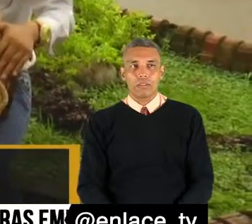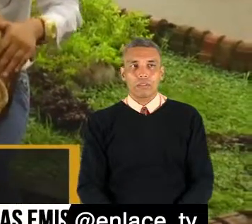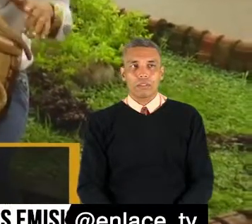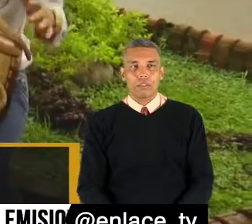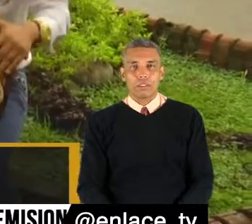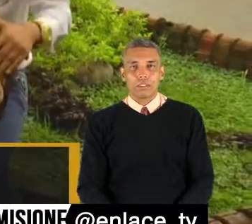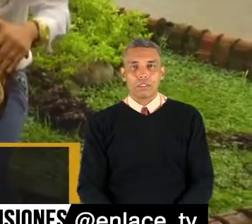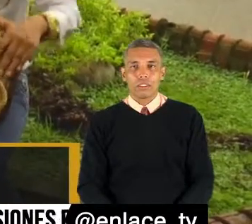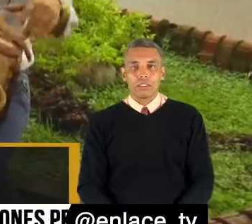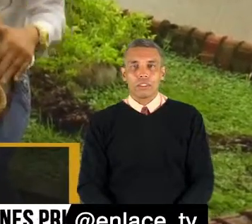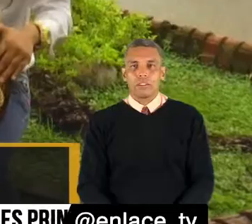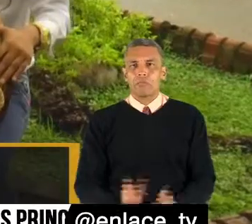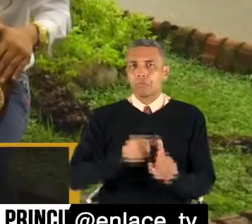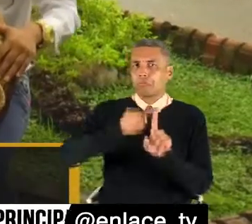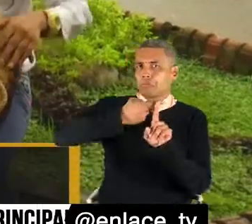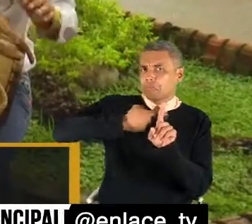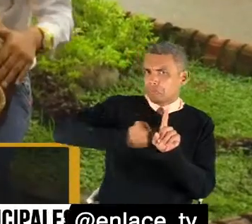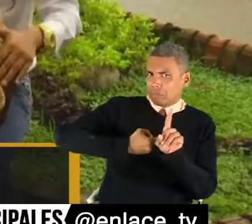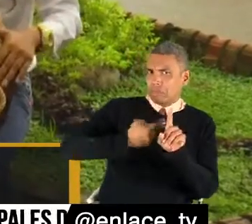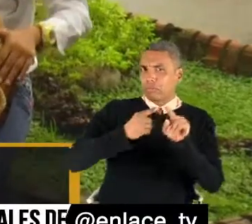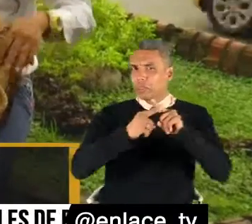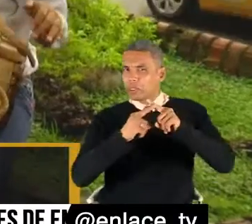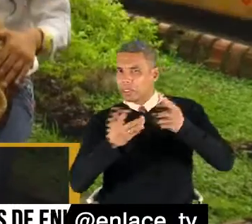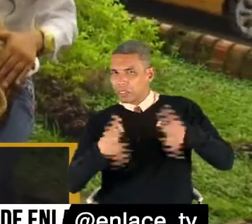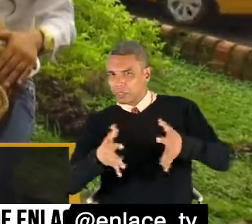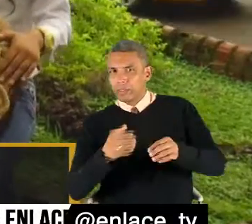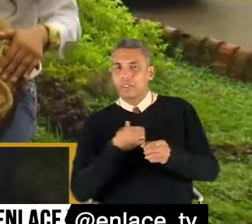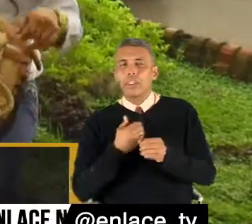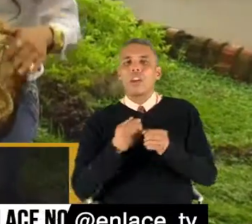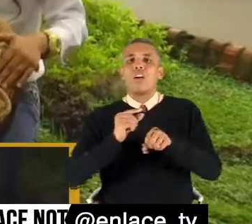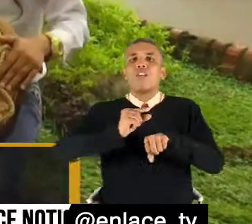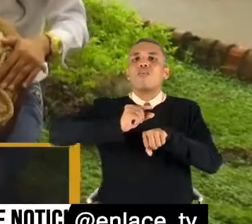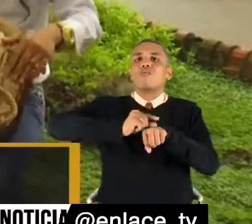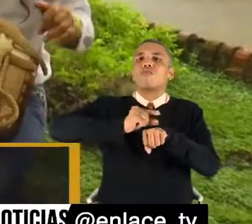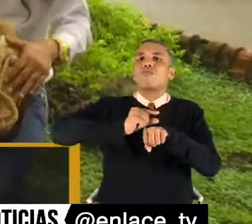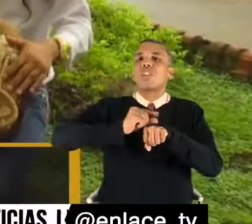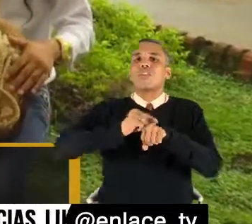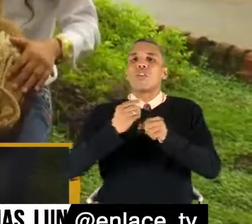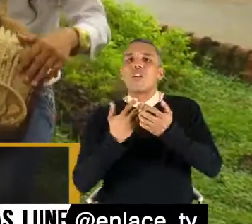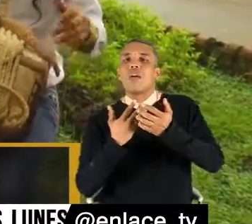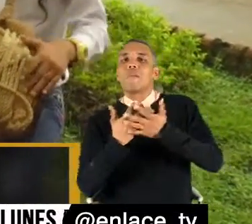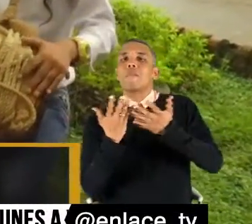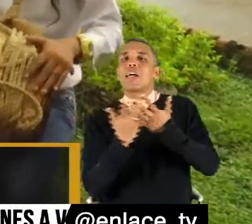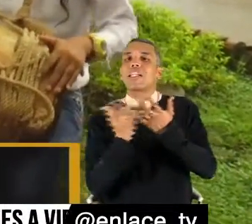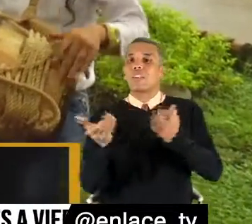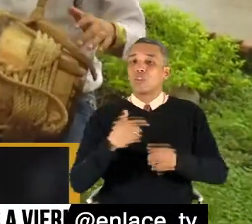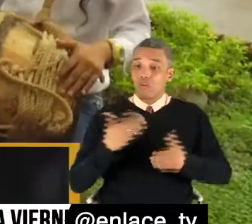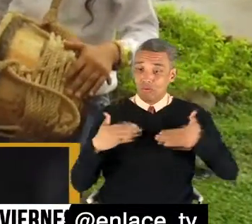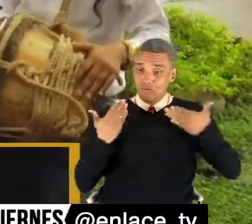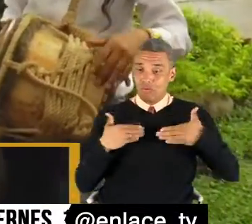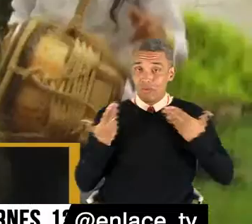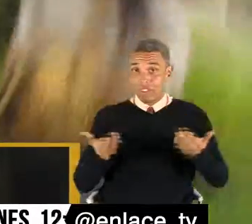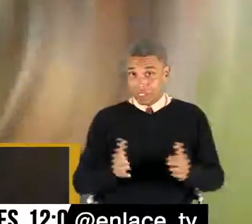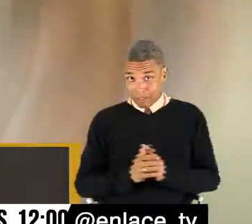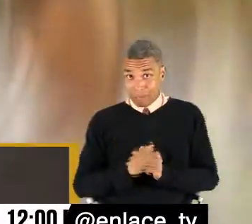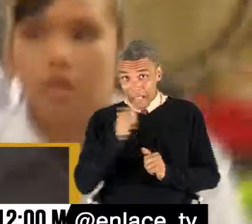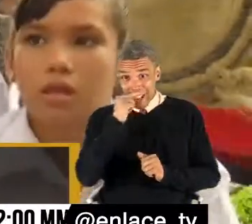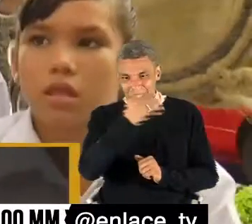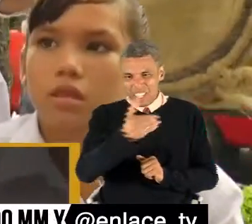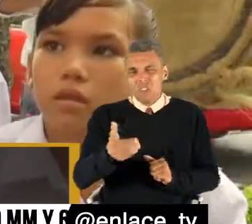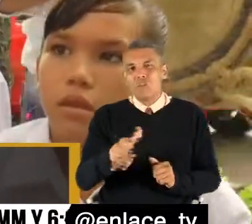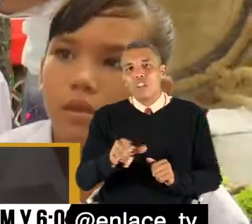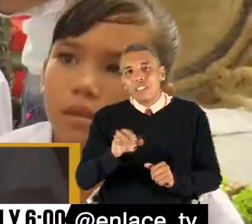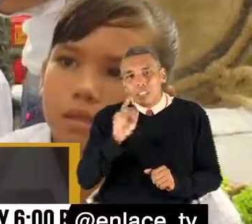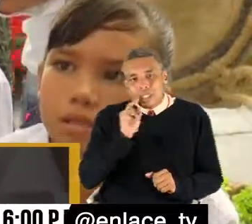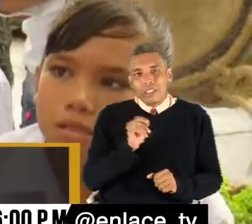desde hace mes y medio, la corporación Manitas Alegres inició un nuevo proceso con niños del nororiente de la ciudad. La idea nace de